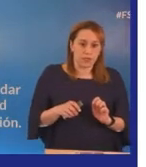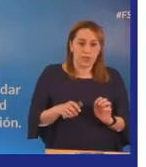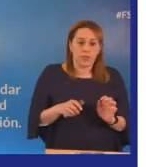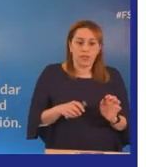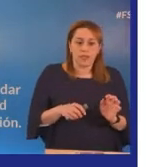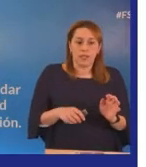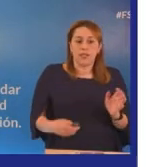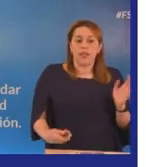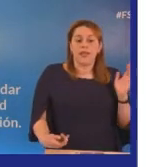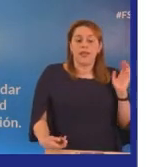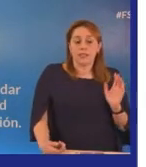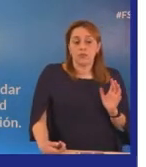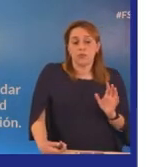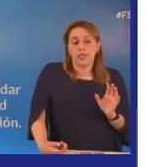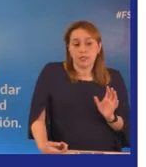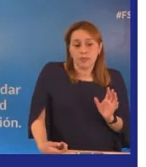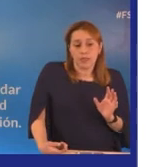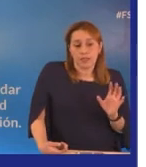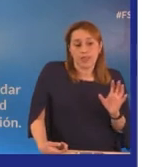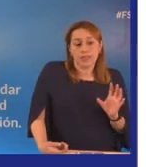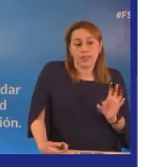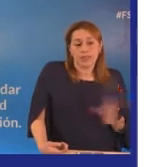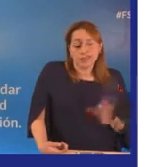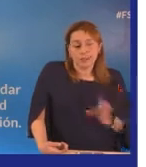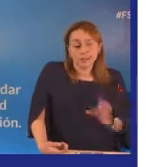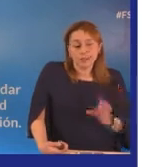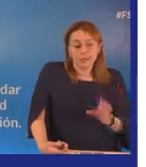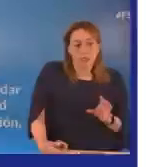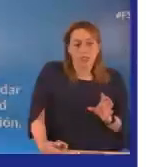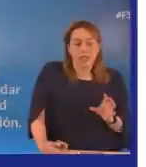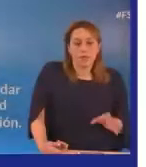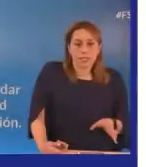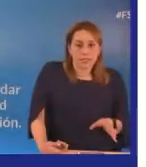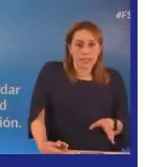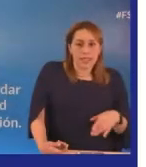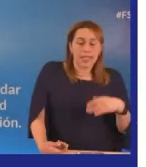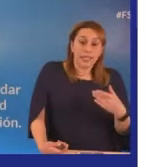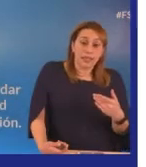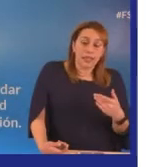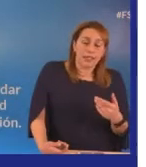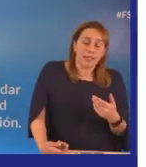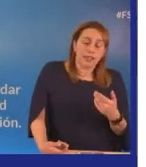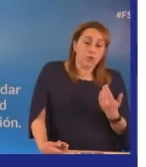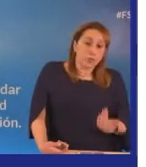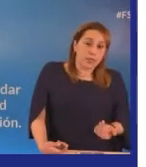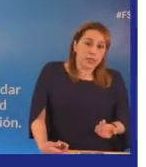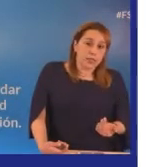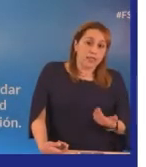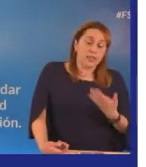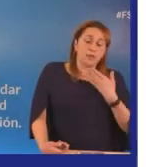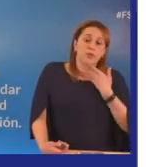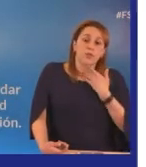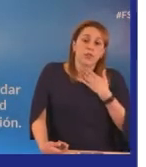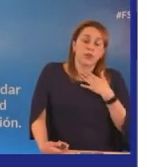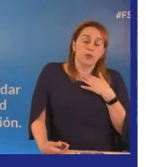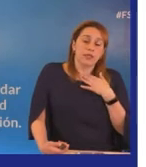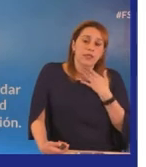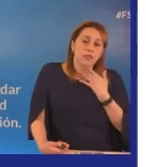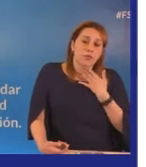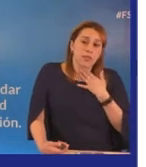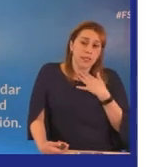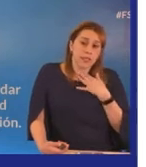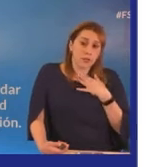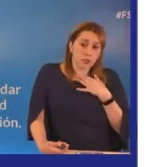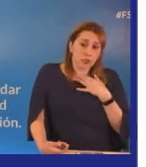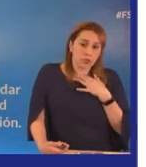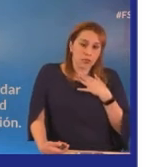alimentos. Esa es una de las partes que entrenaríamos en el paciente y hay que estar muy pendientes si de pronto tiene alguna